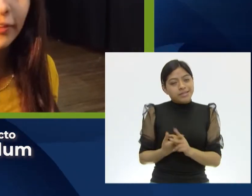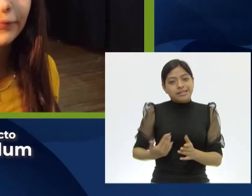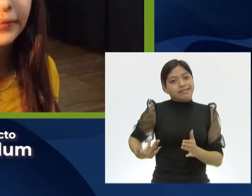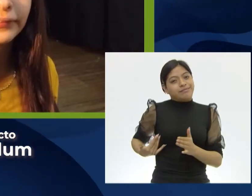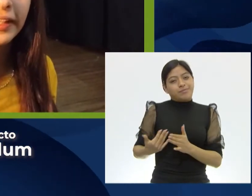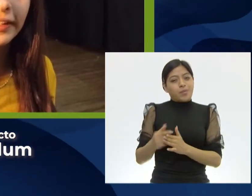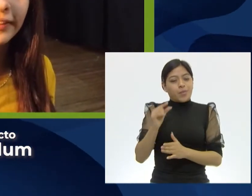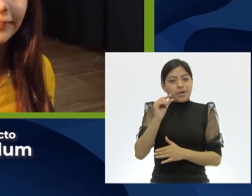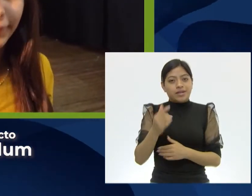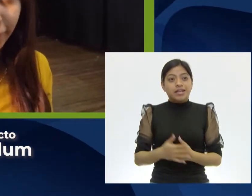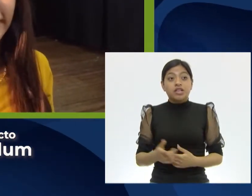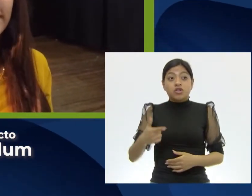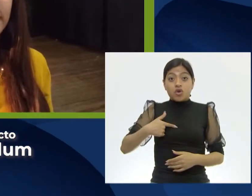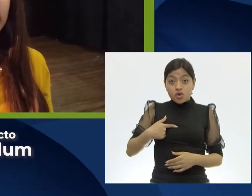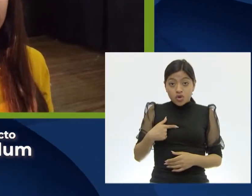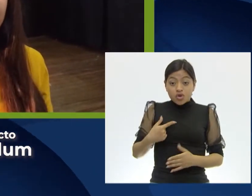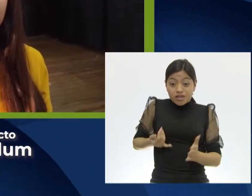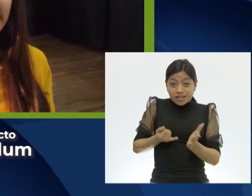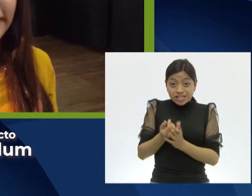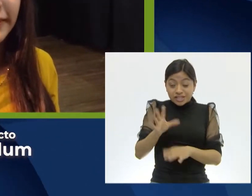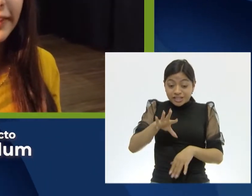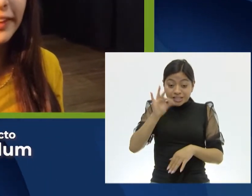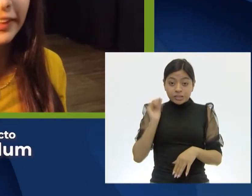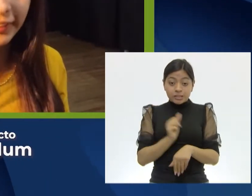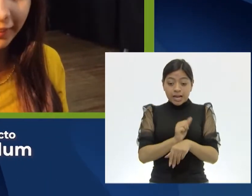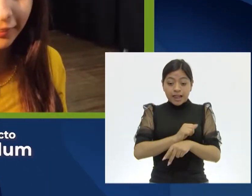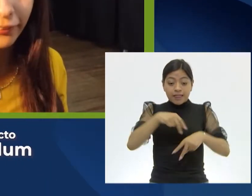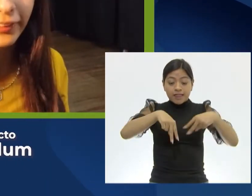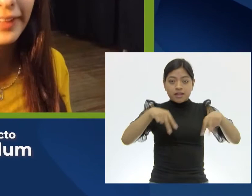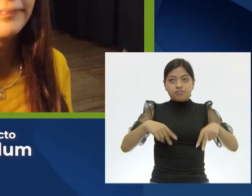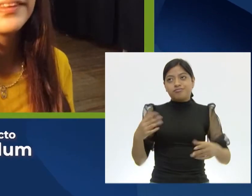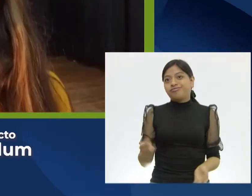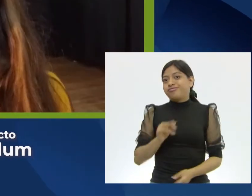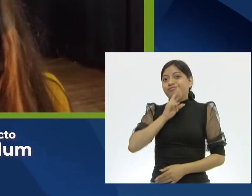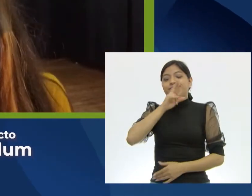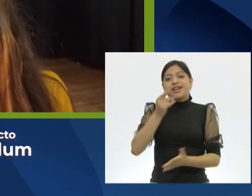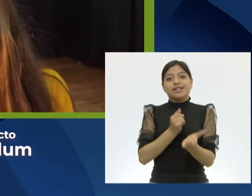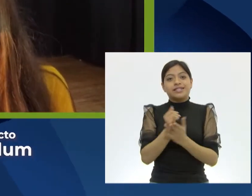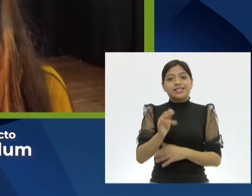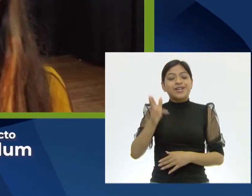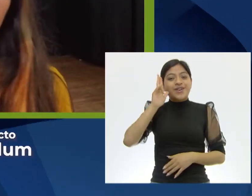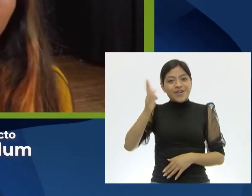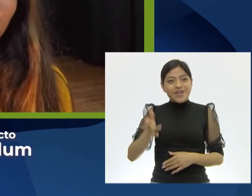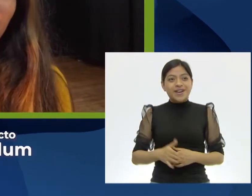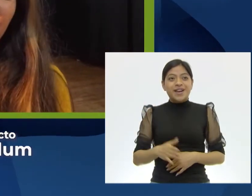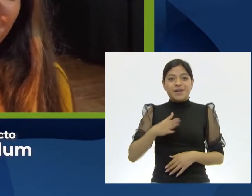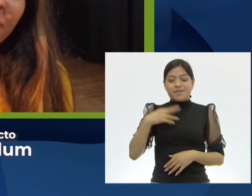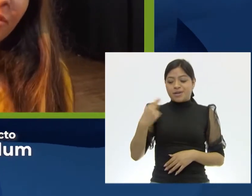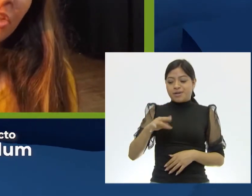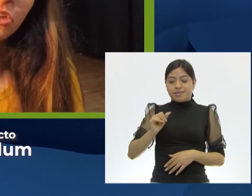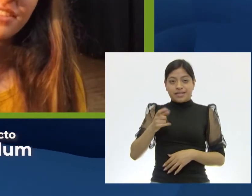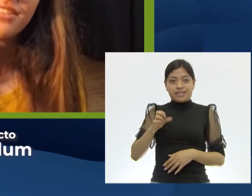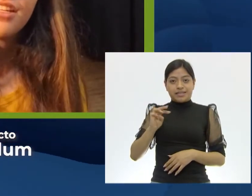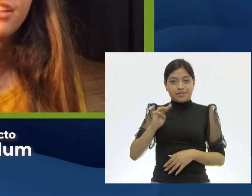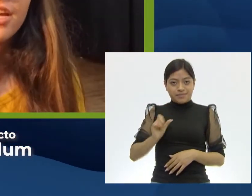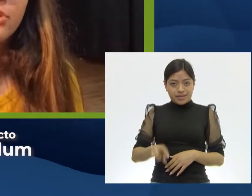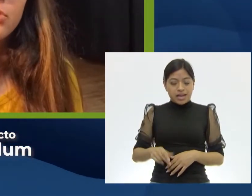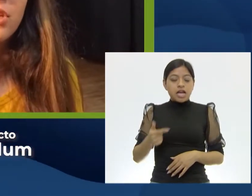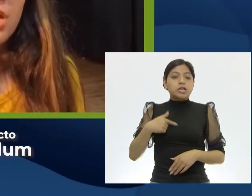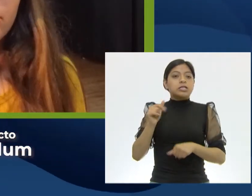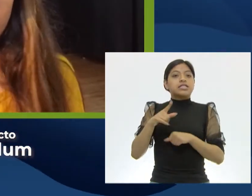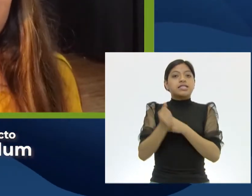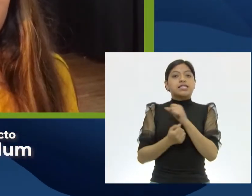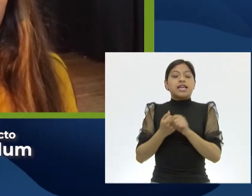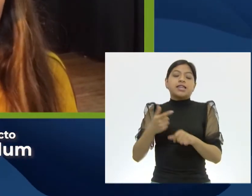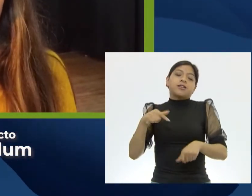Empezar teatro fue una de las mejores decisiones que pude elegir hasta ahora. Hola, me llamo Ximena, tengo 17 años